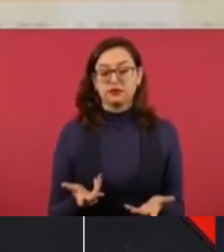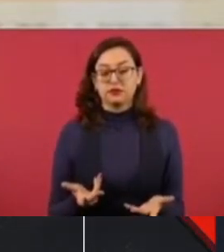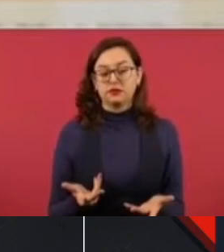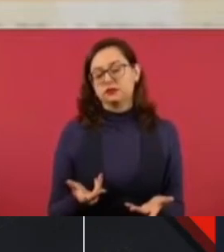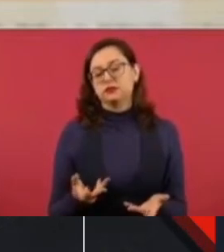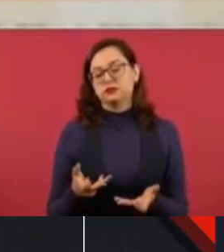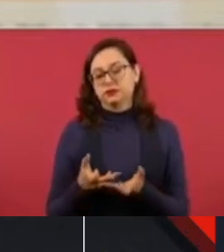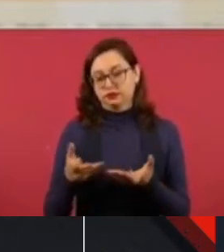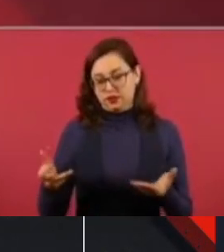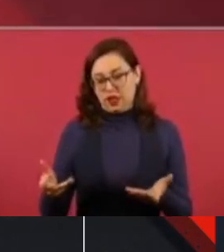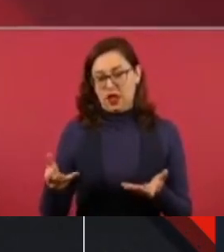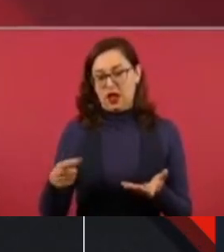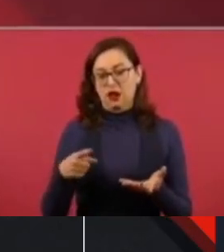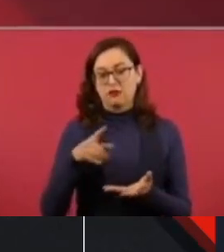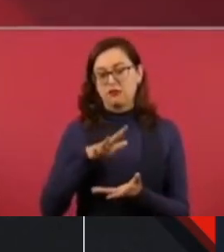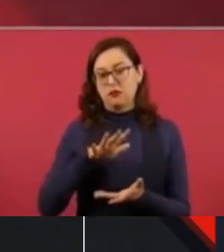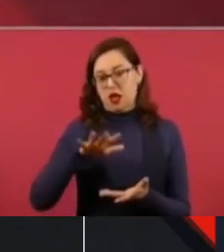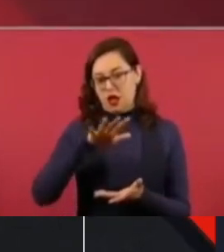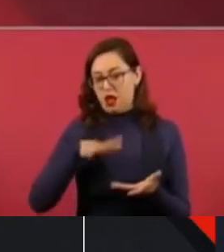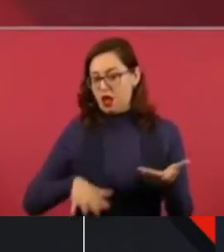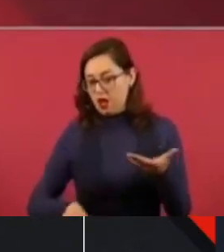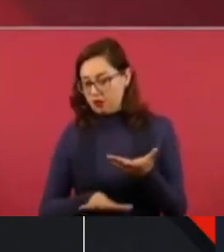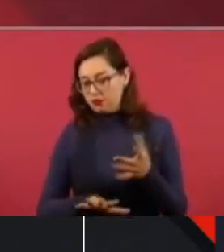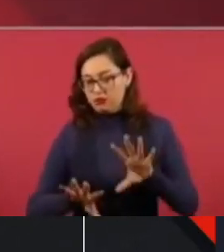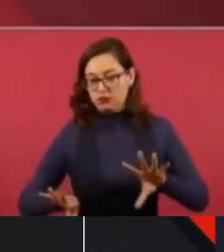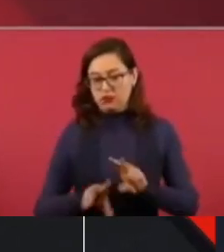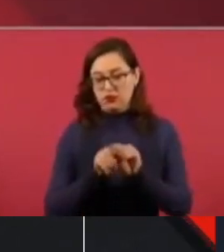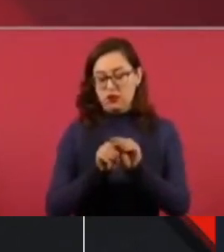y subterráneas, con un total de